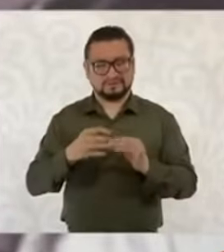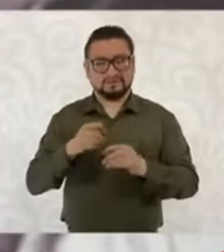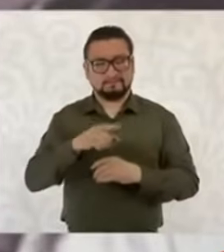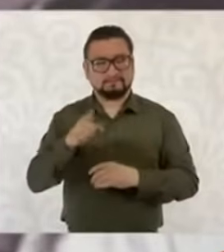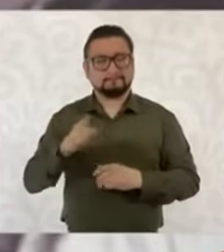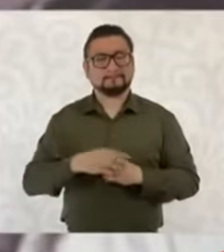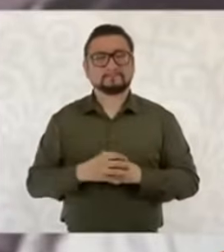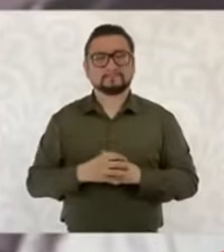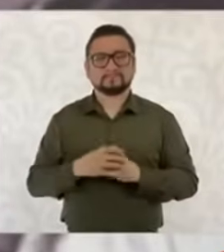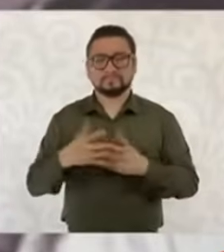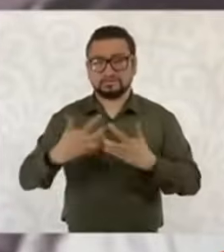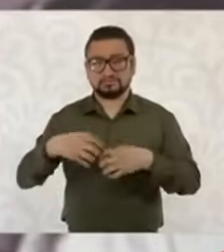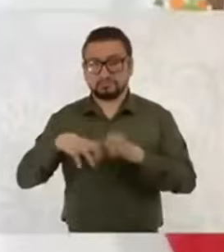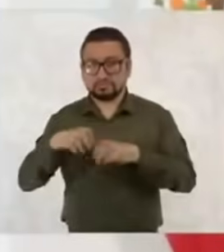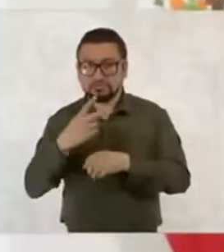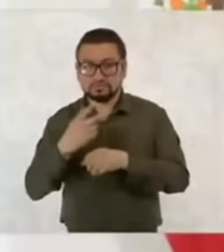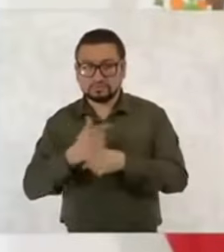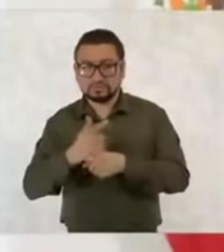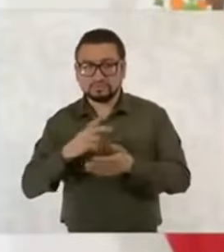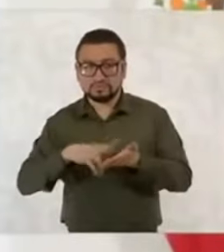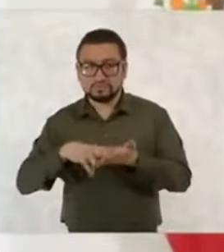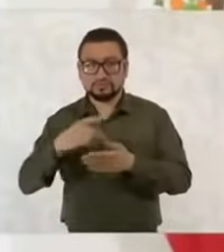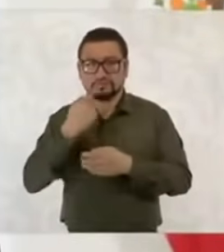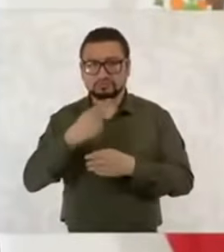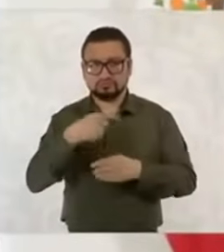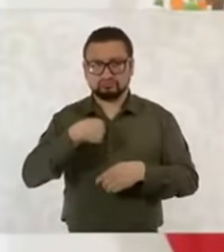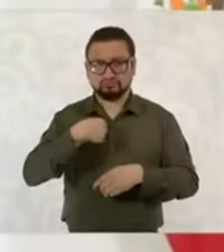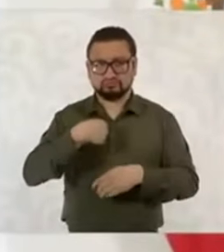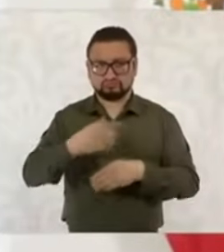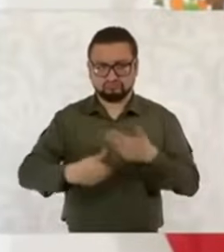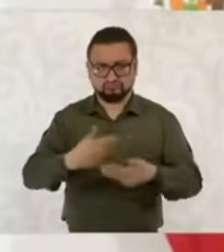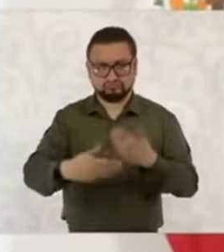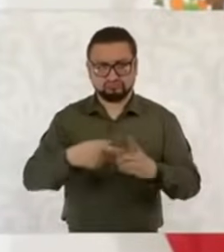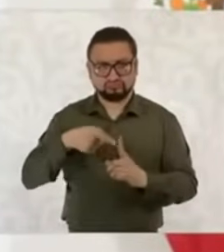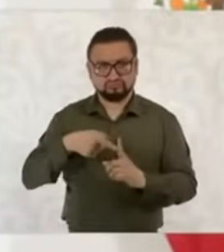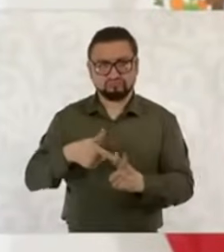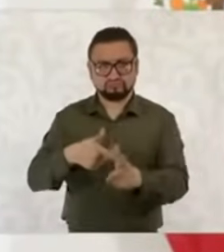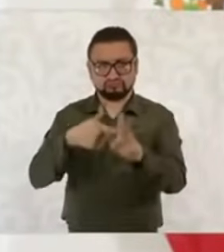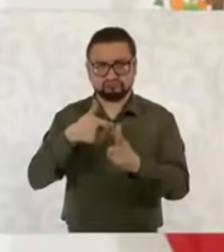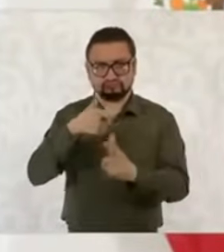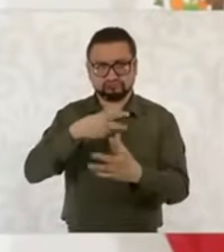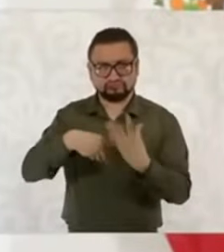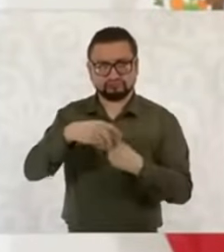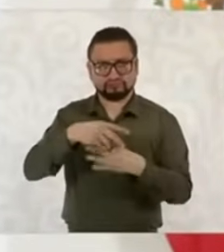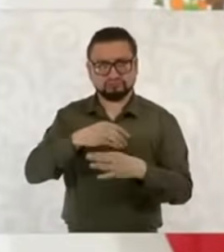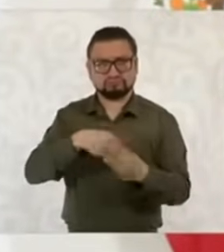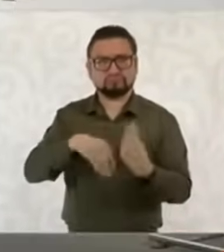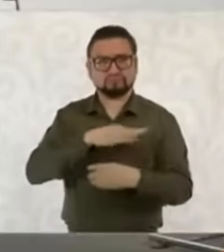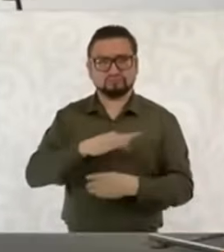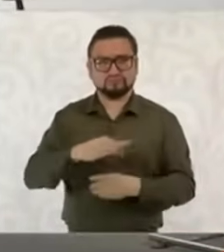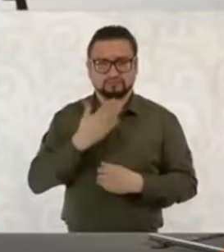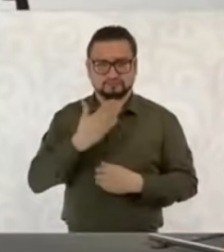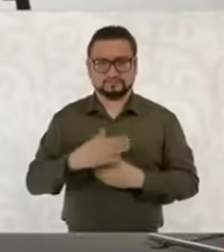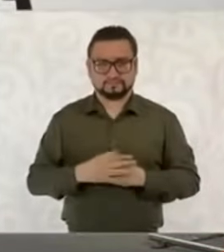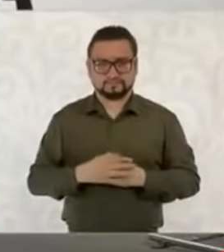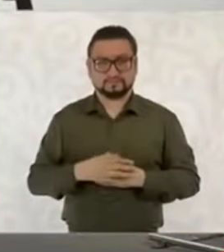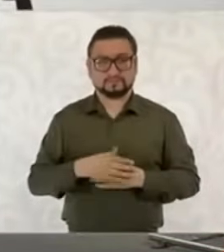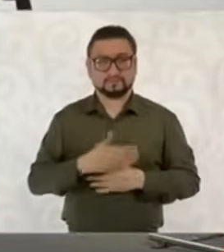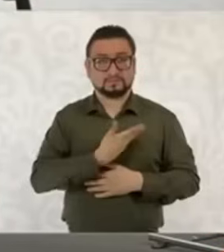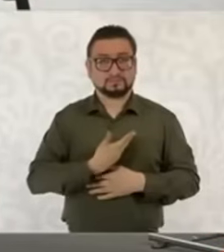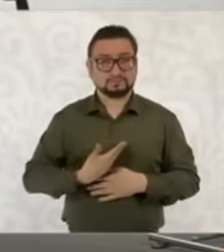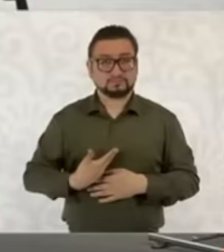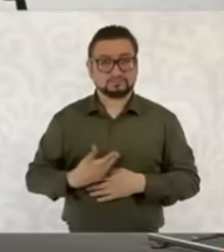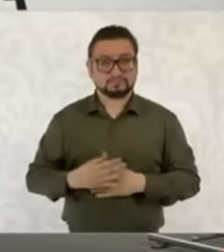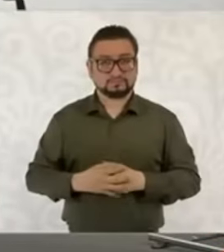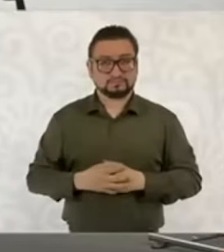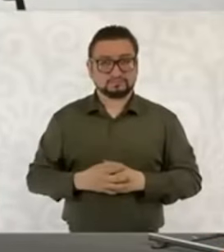calificadoras, estamos en una ruta sostenible respecto de los pasivos públicos. Quisiera, Presidenta, que